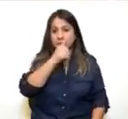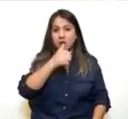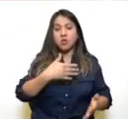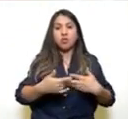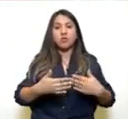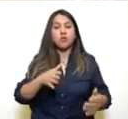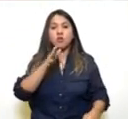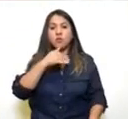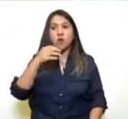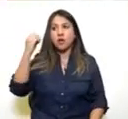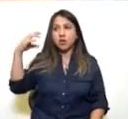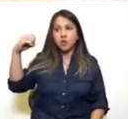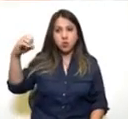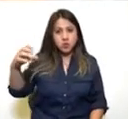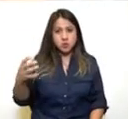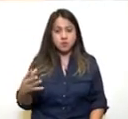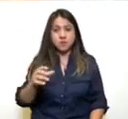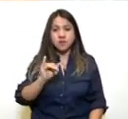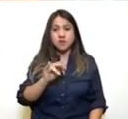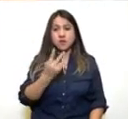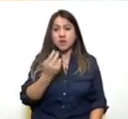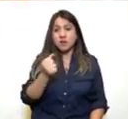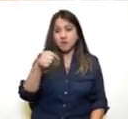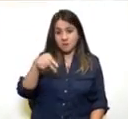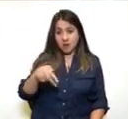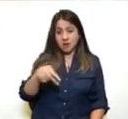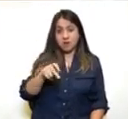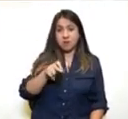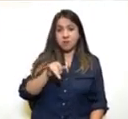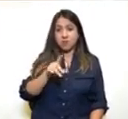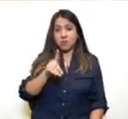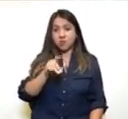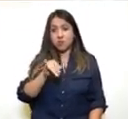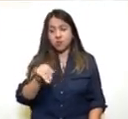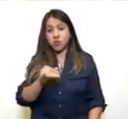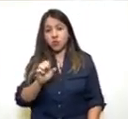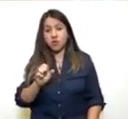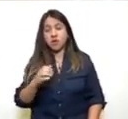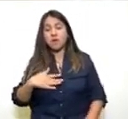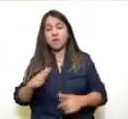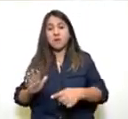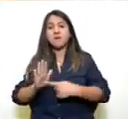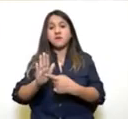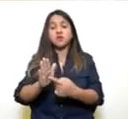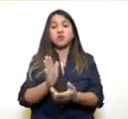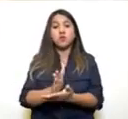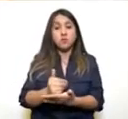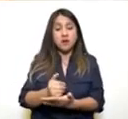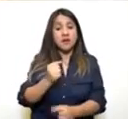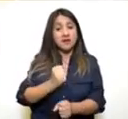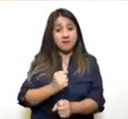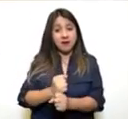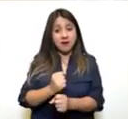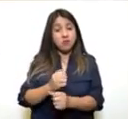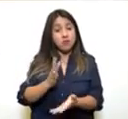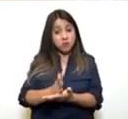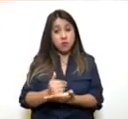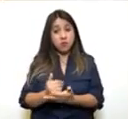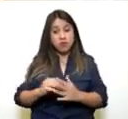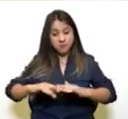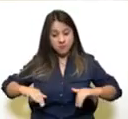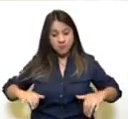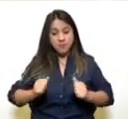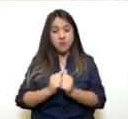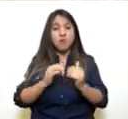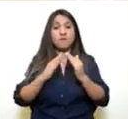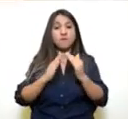iluminación iván poduje hizo me presentó un plan trabajamos un plan con los